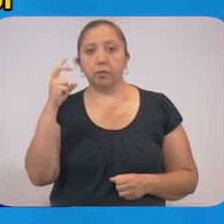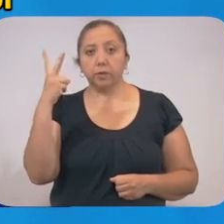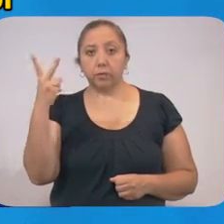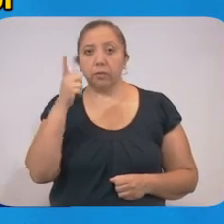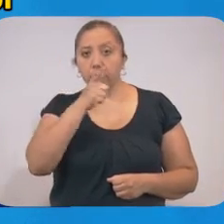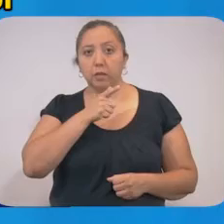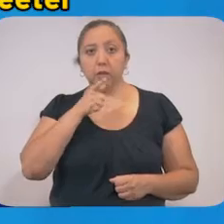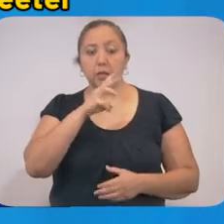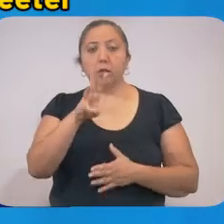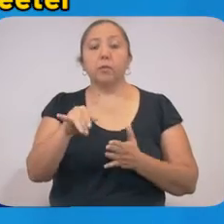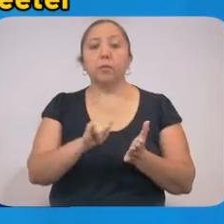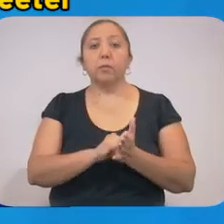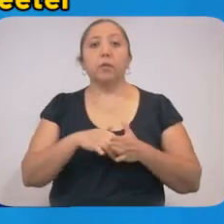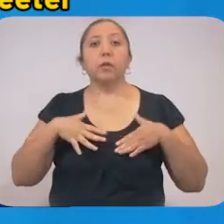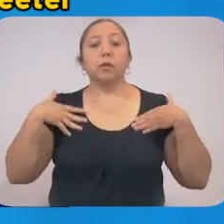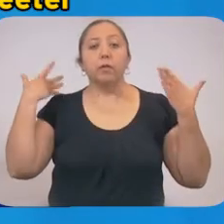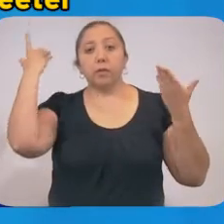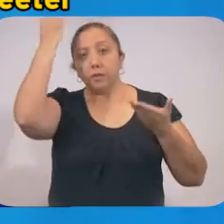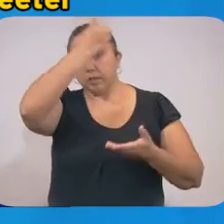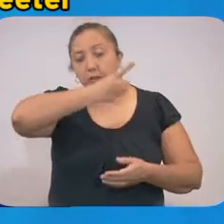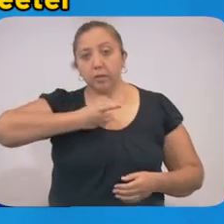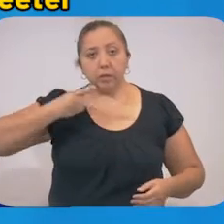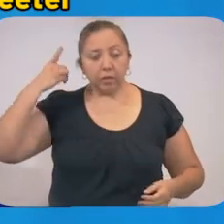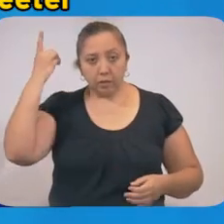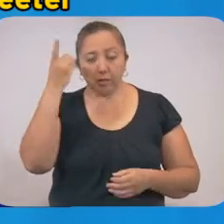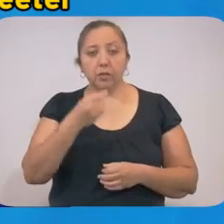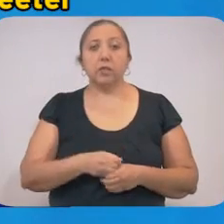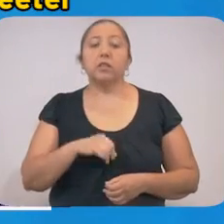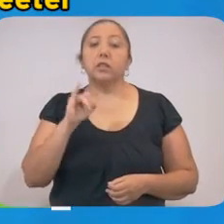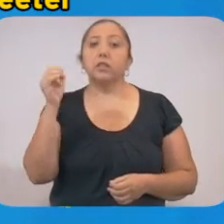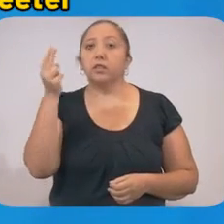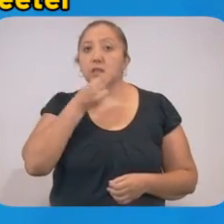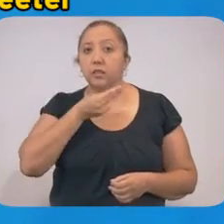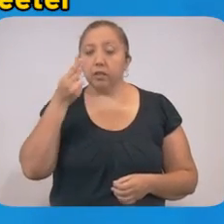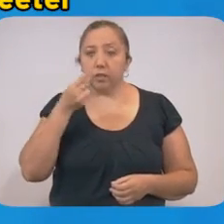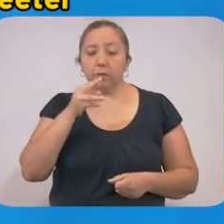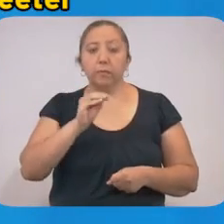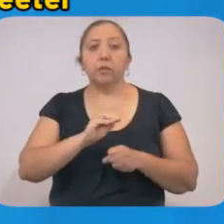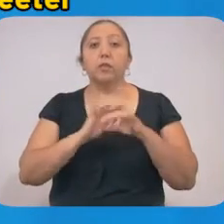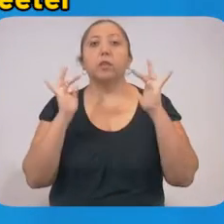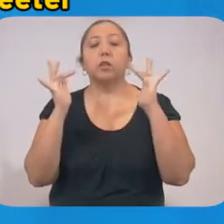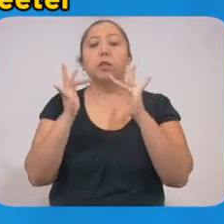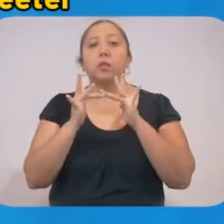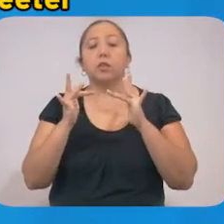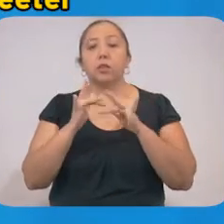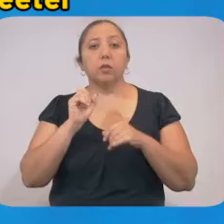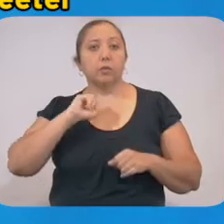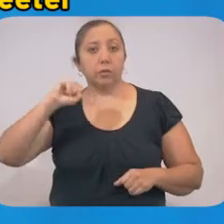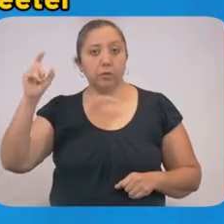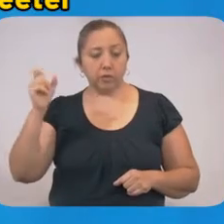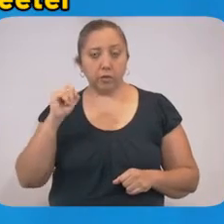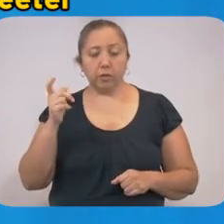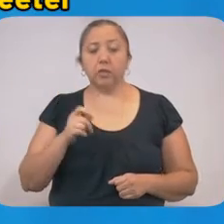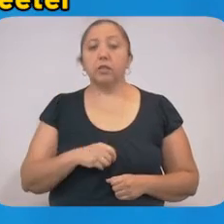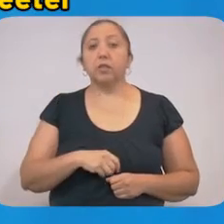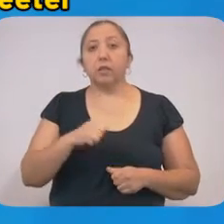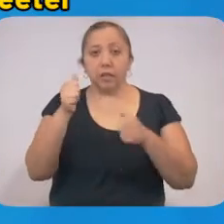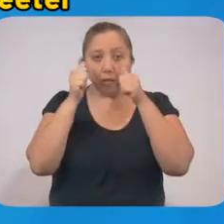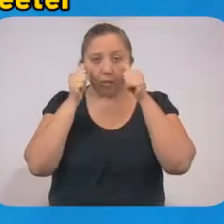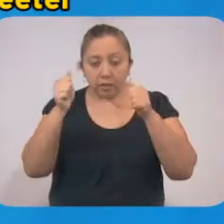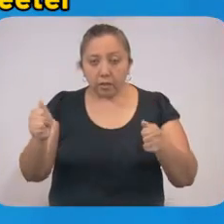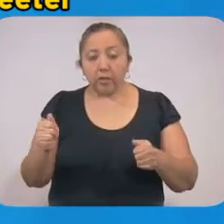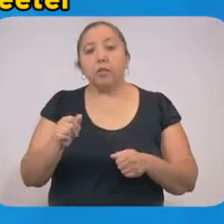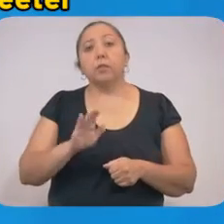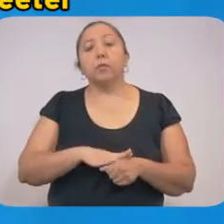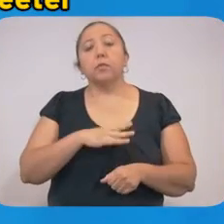9991406622 en lengua maya ofrece un diagnóstico automatizado y en caso de ser necesario ponerse en contacto con las autoridades y ser atendido